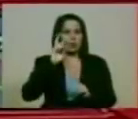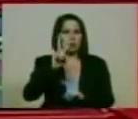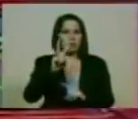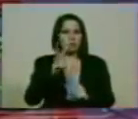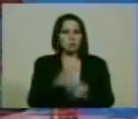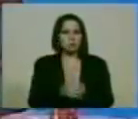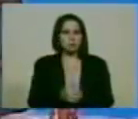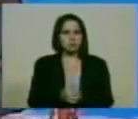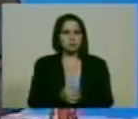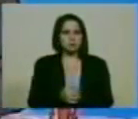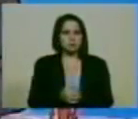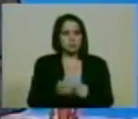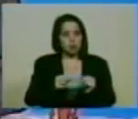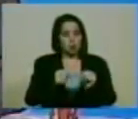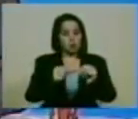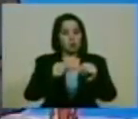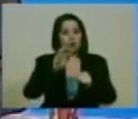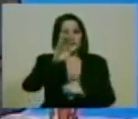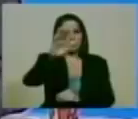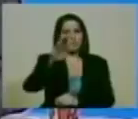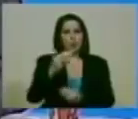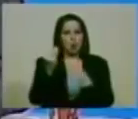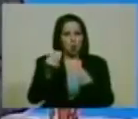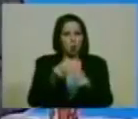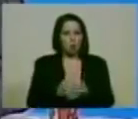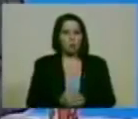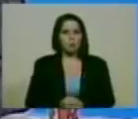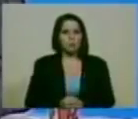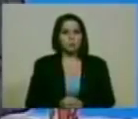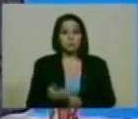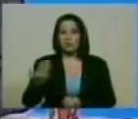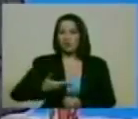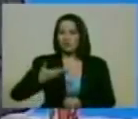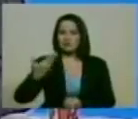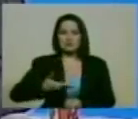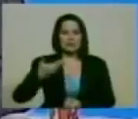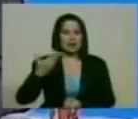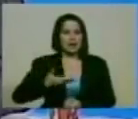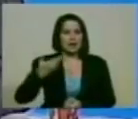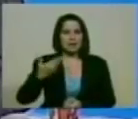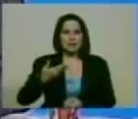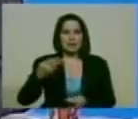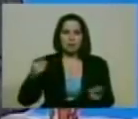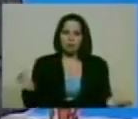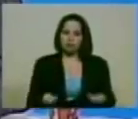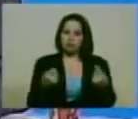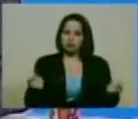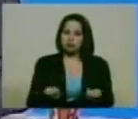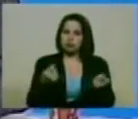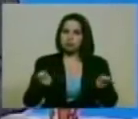y a la continuidad de futuro. Muy importante cultivarlo.